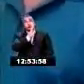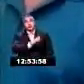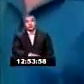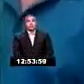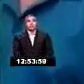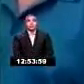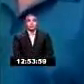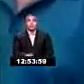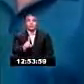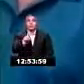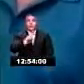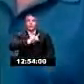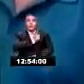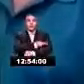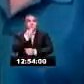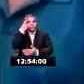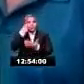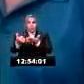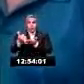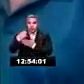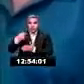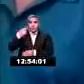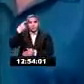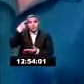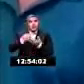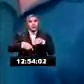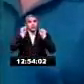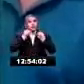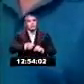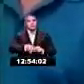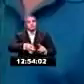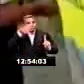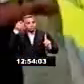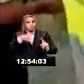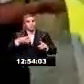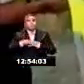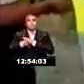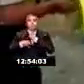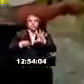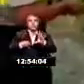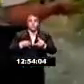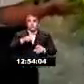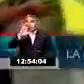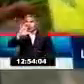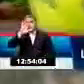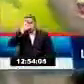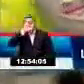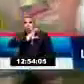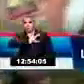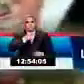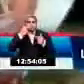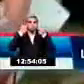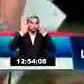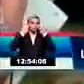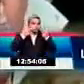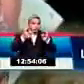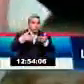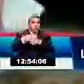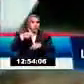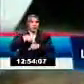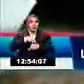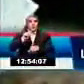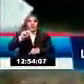que él ha sido mi fortaleza para que pueda vencer esta pandemia. Agentes de la policía vigilaron durante este